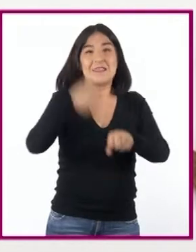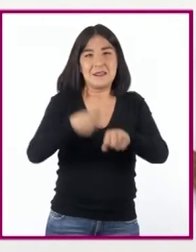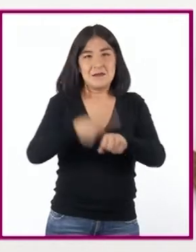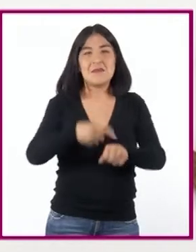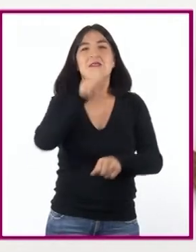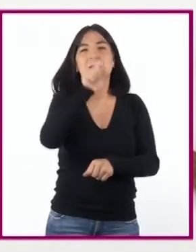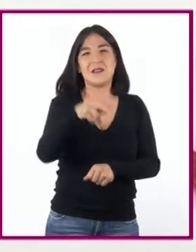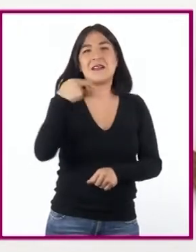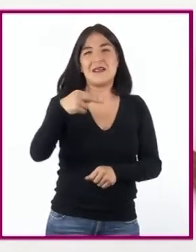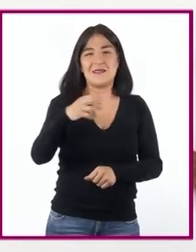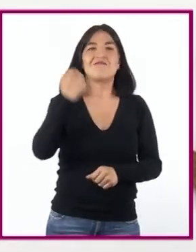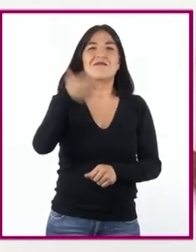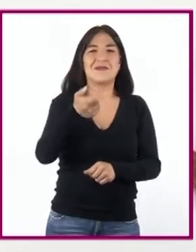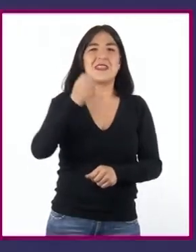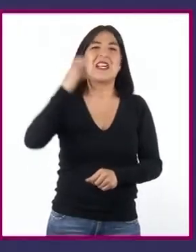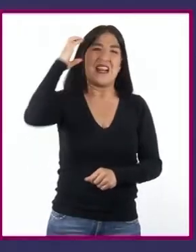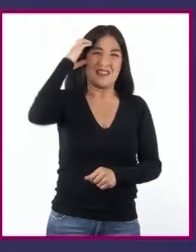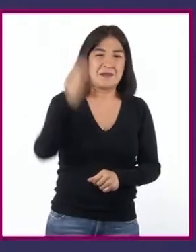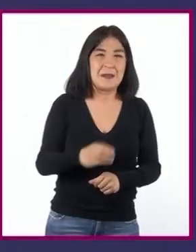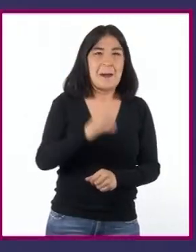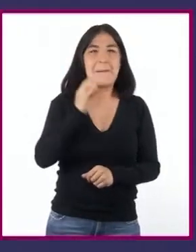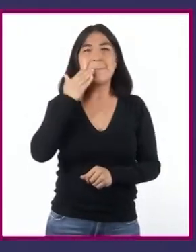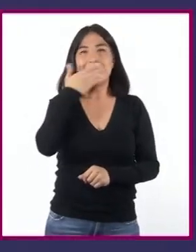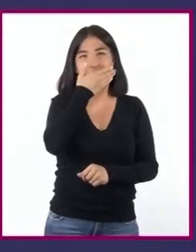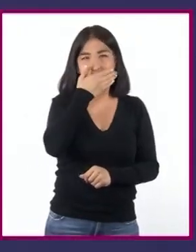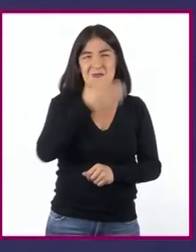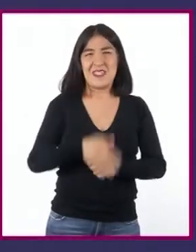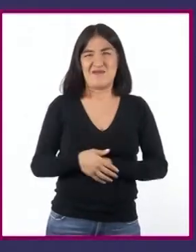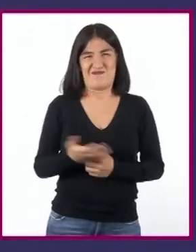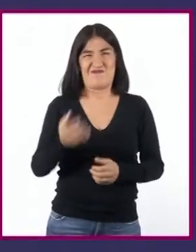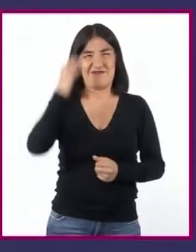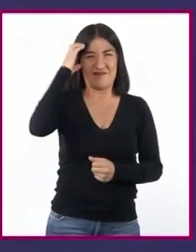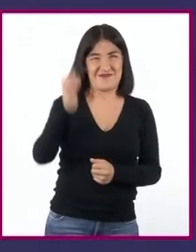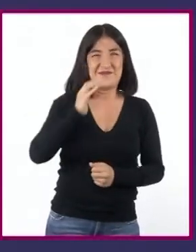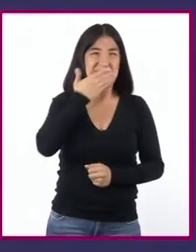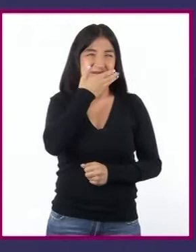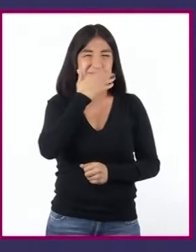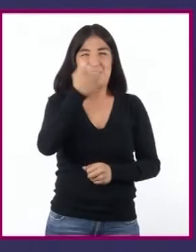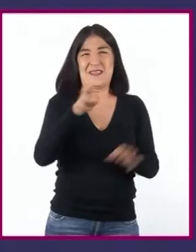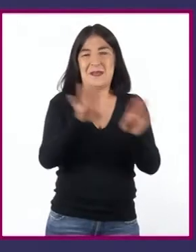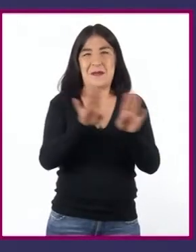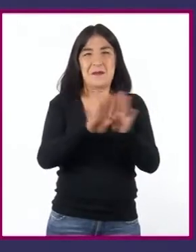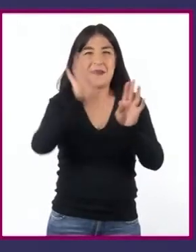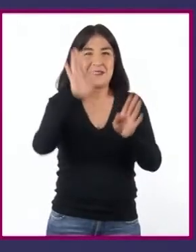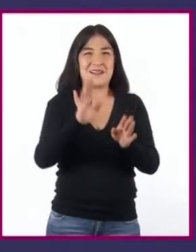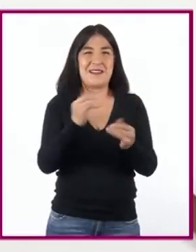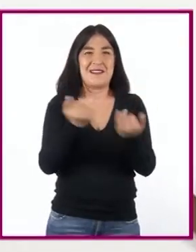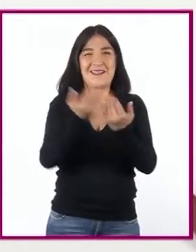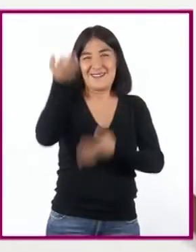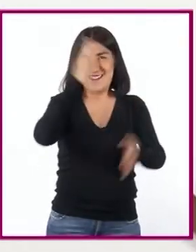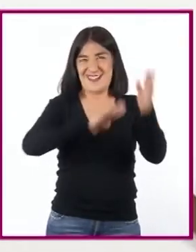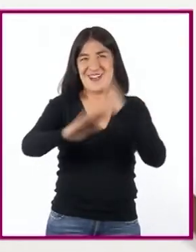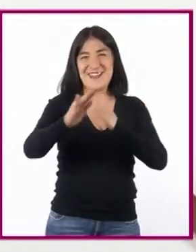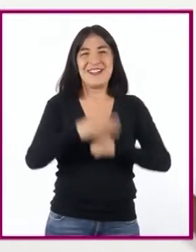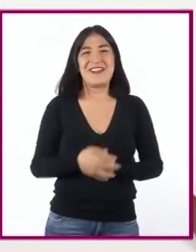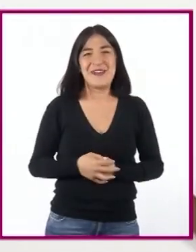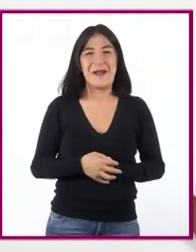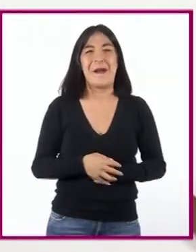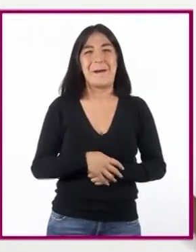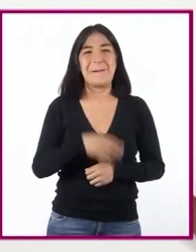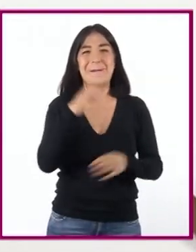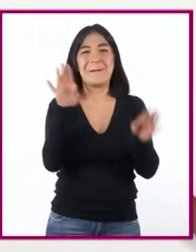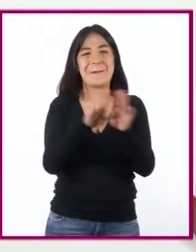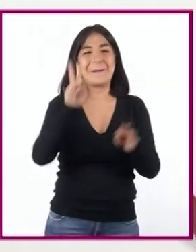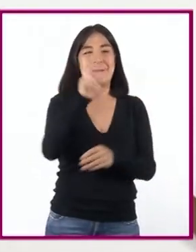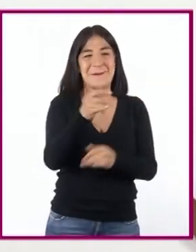le llaman el asesino silencioso. ¿El asesino silencioso no es un ninja que hace así? ¿What? Al igual que los ninjas